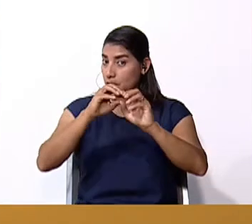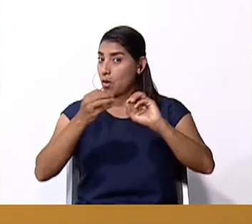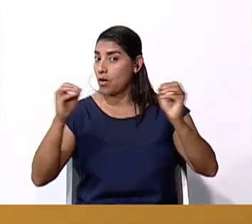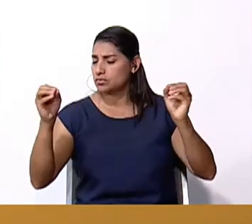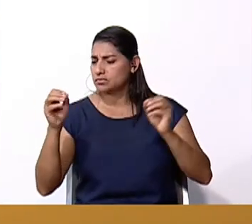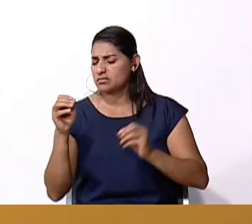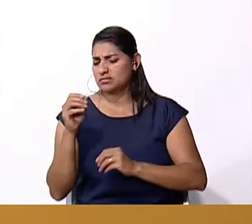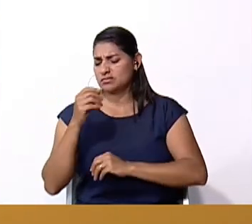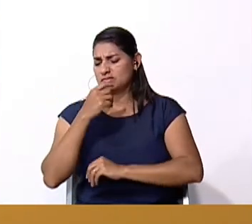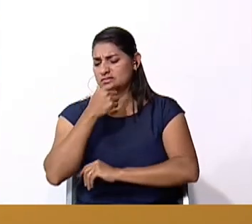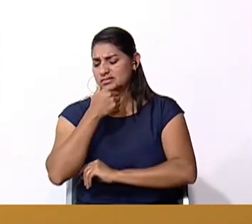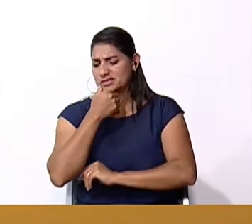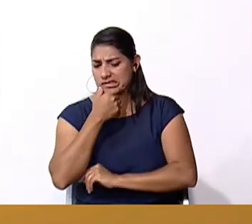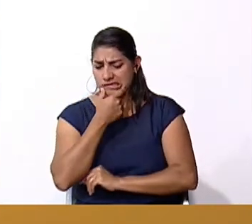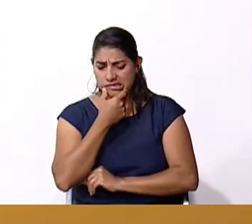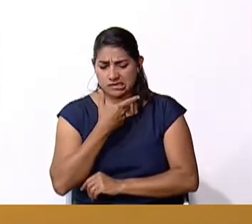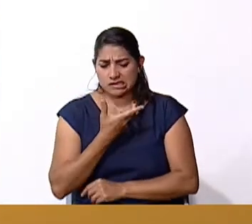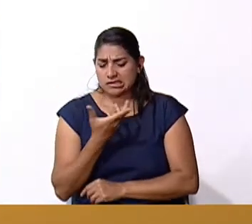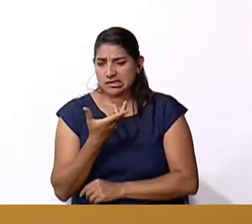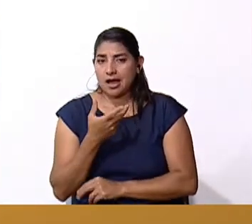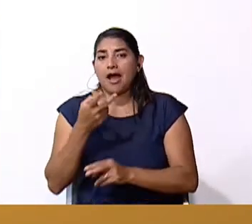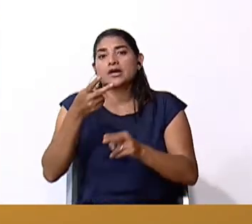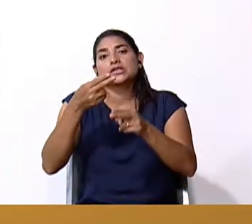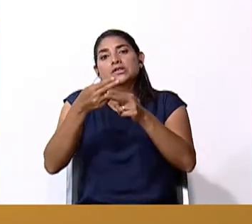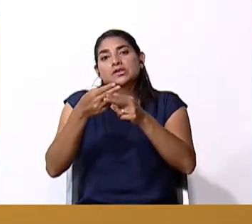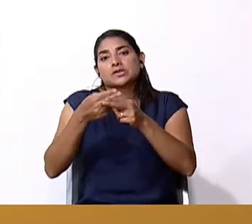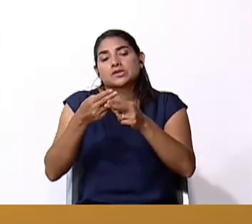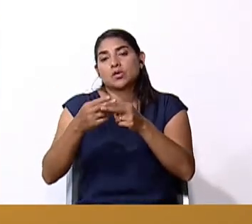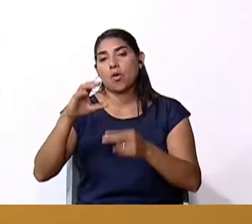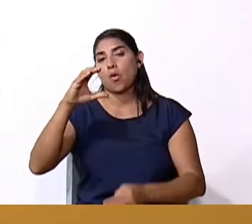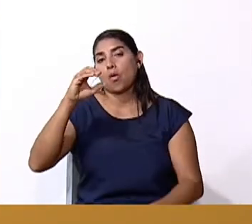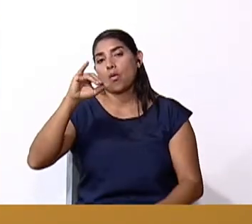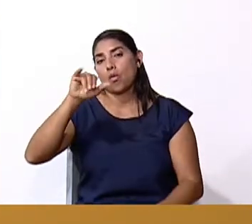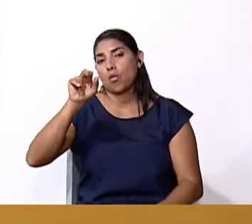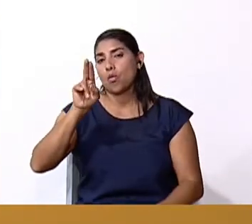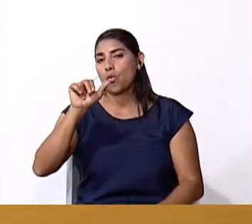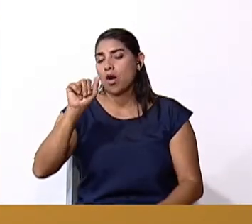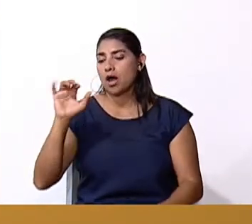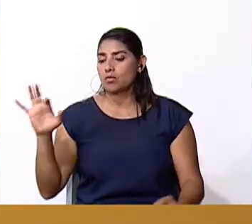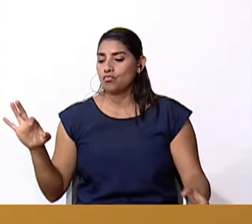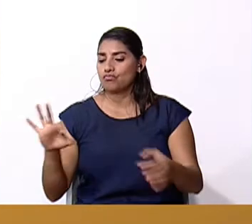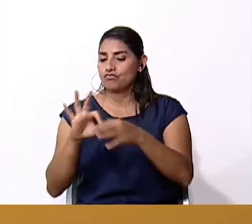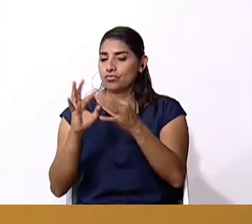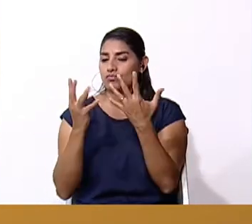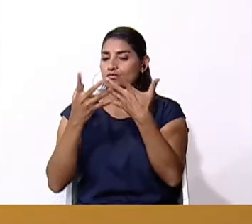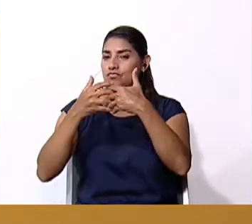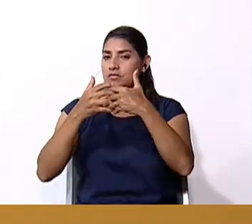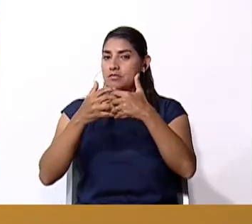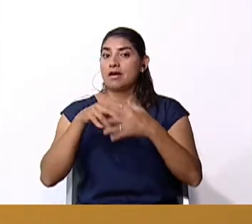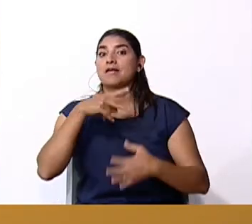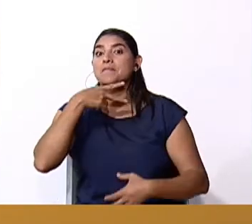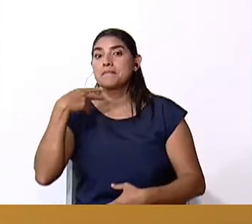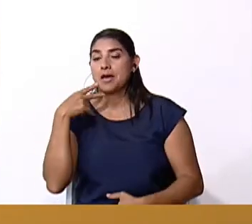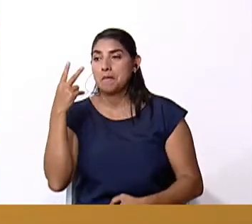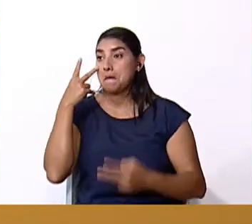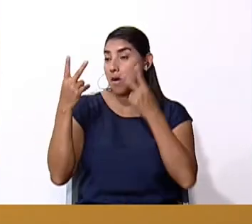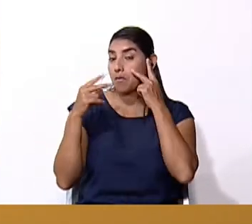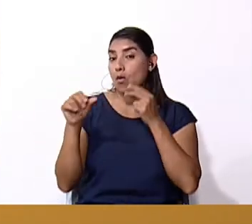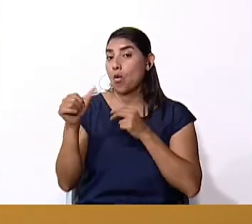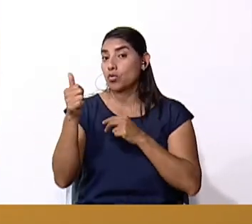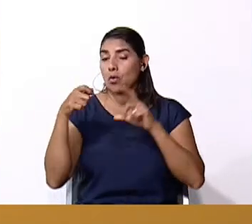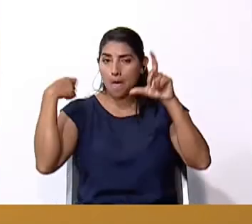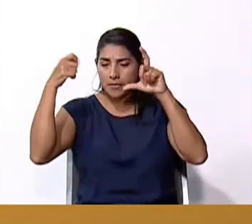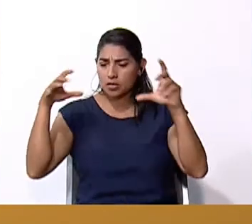¿qué será eso? Bueno, a eso le llamamos conjugar el verbo. Entonces necesito que observemos el siguiente video